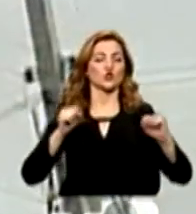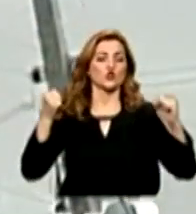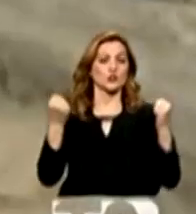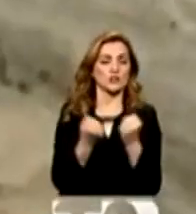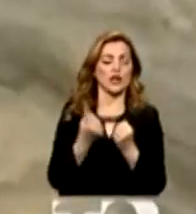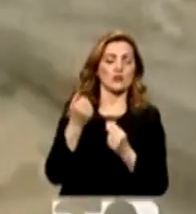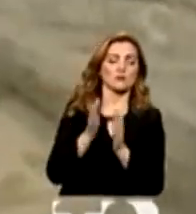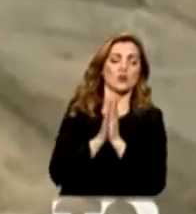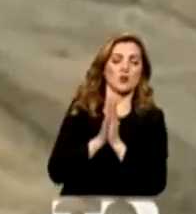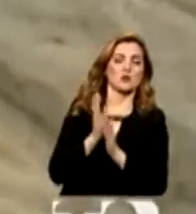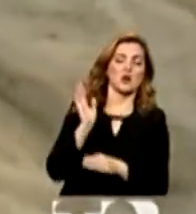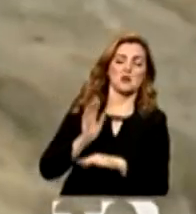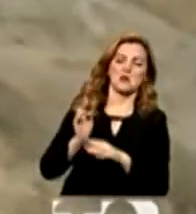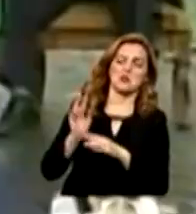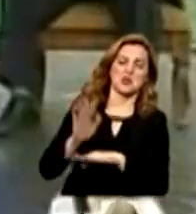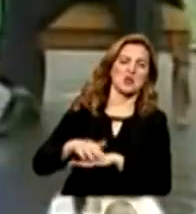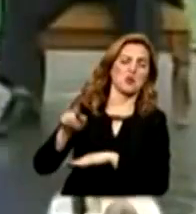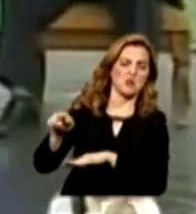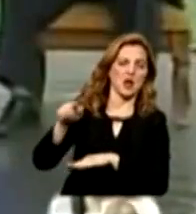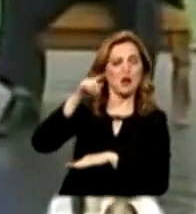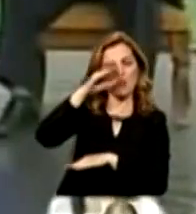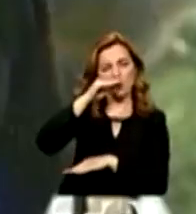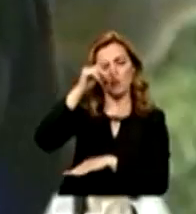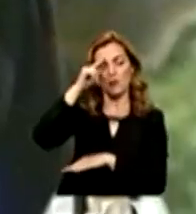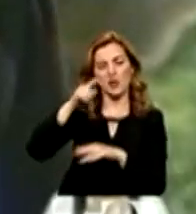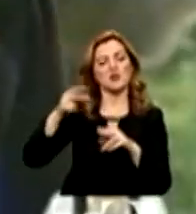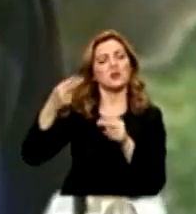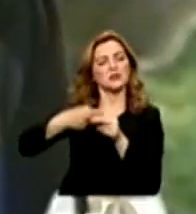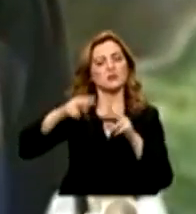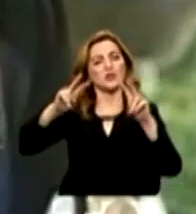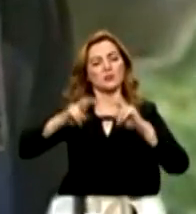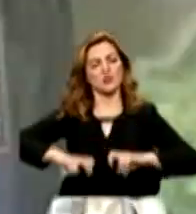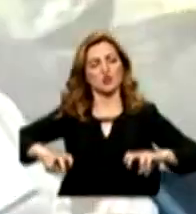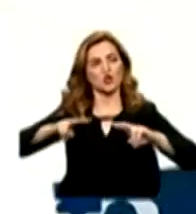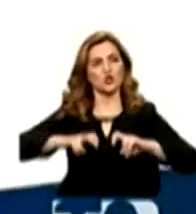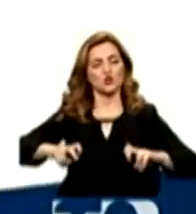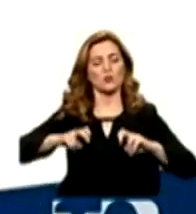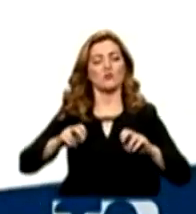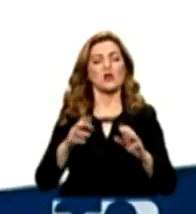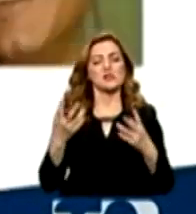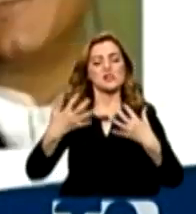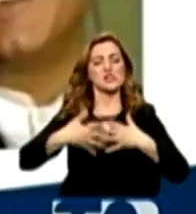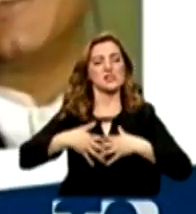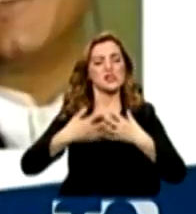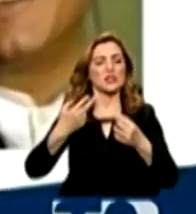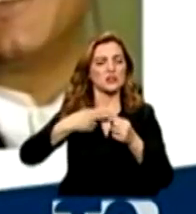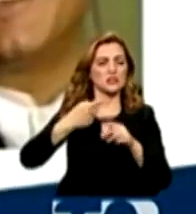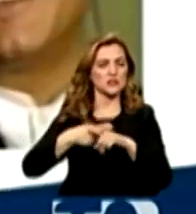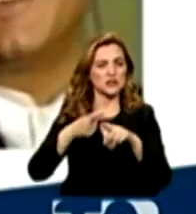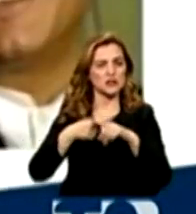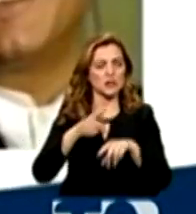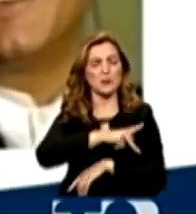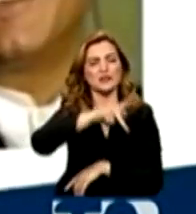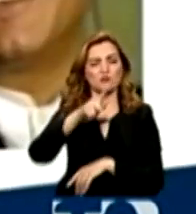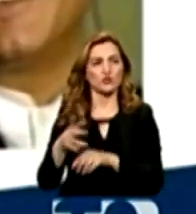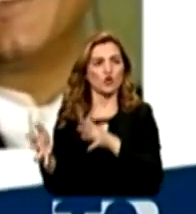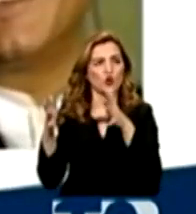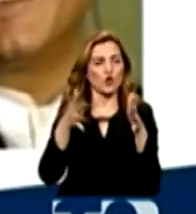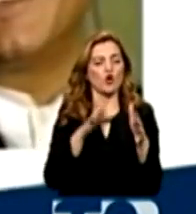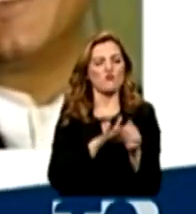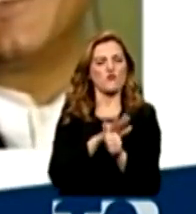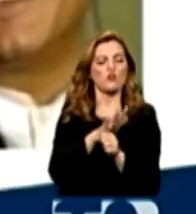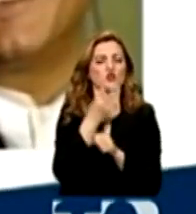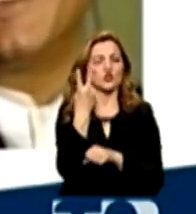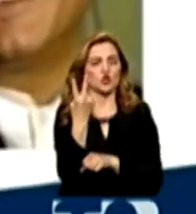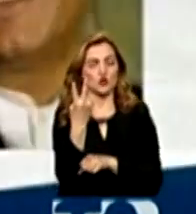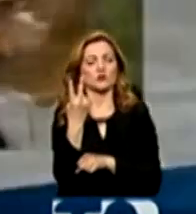quienes pidieron se vincule a Correa en la investigación de la refinería del Pacífico. Por tráfico de influencias, son dos las investigaciones que pesan contra Correa.